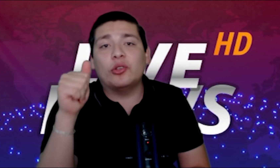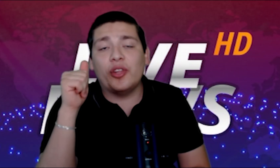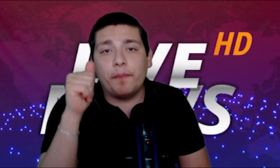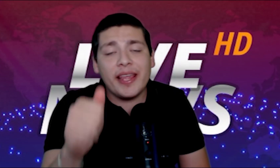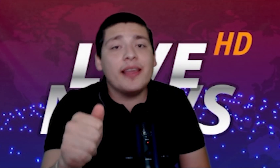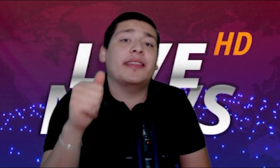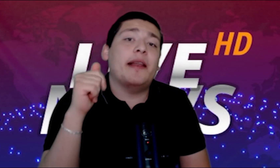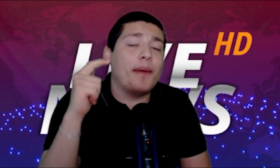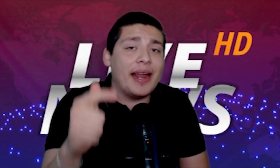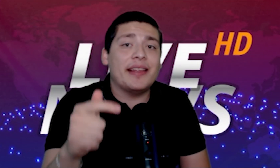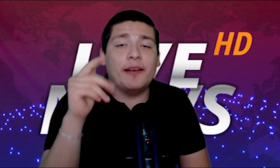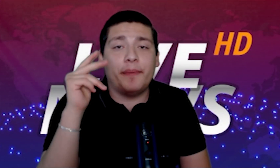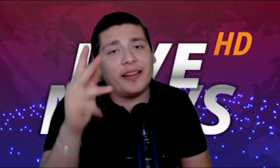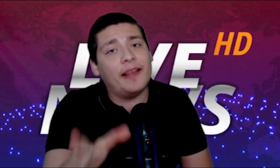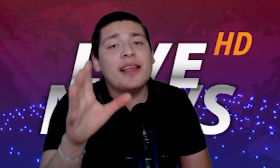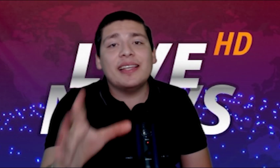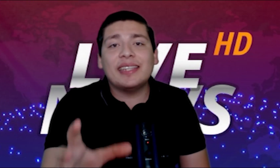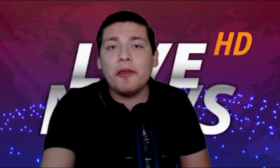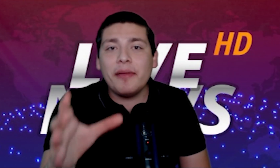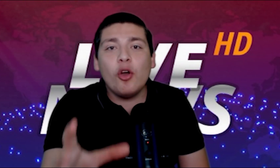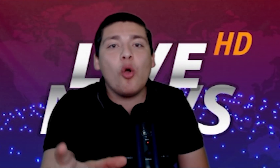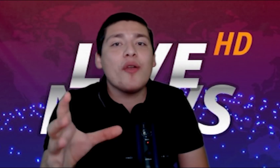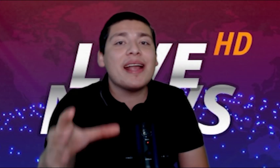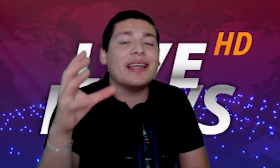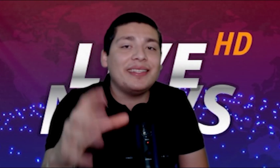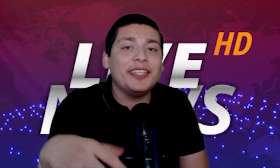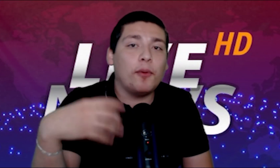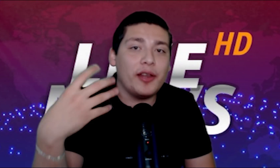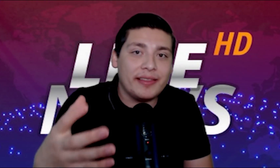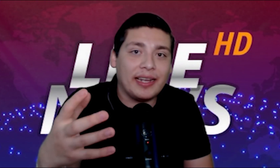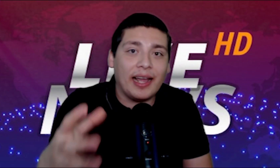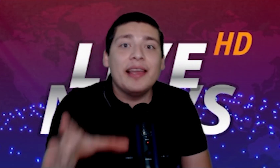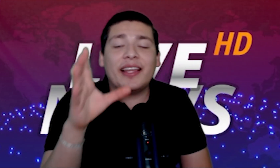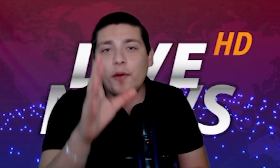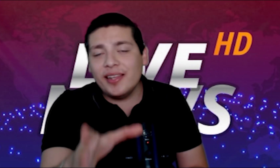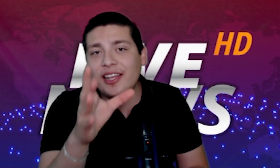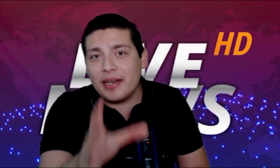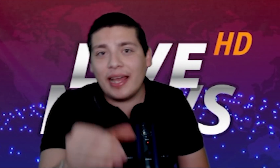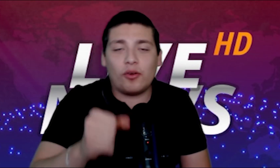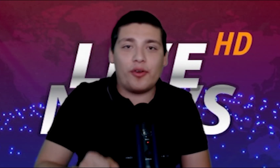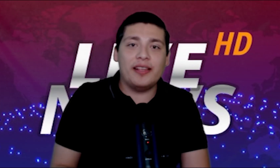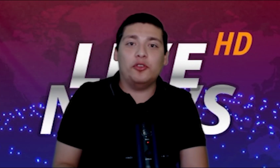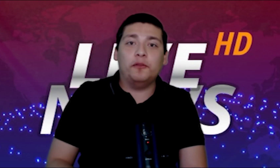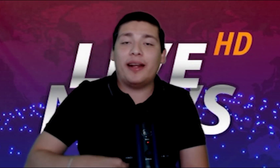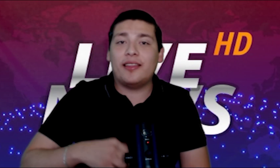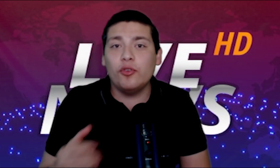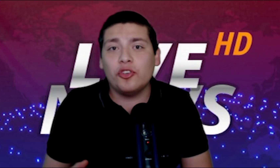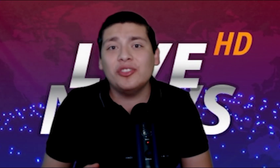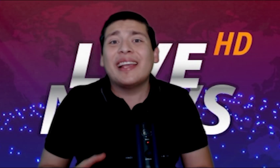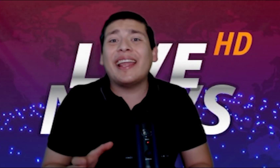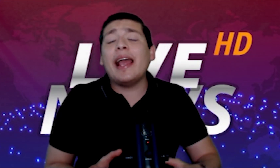dentro del PRI, del PAN y el PRD se está viviendo una crisis política que puede terminar con estos